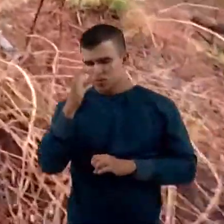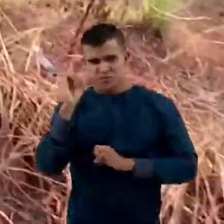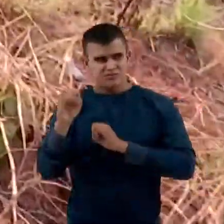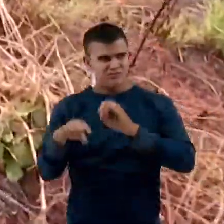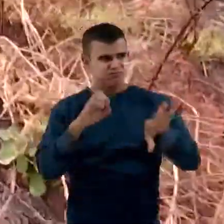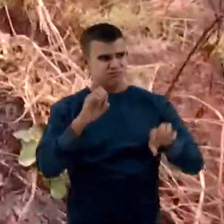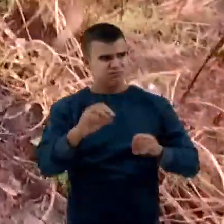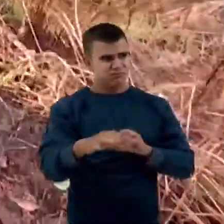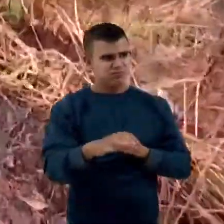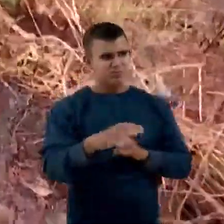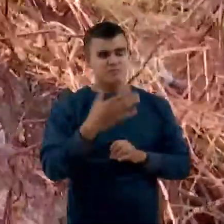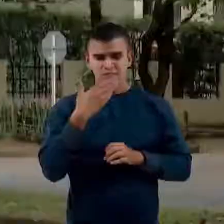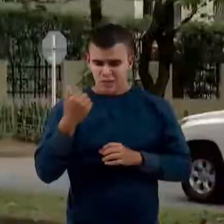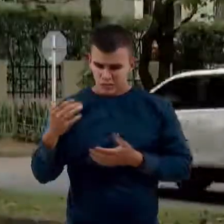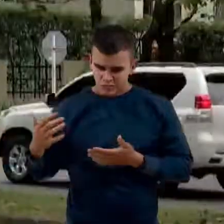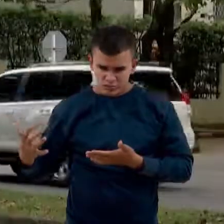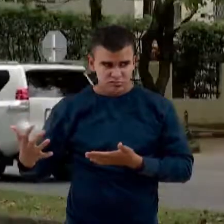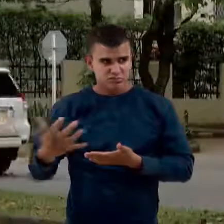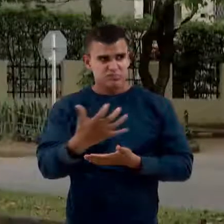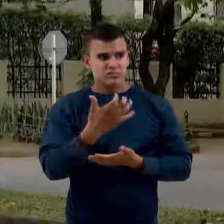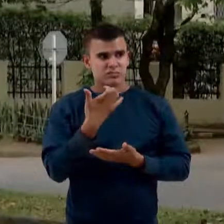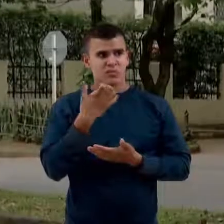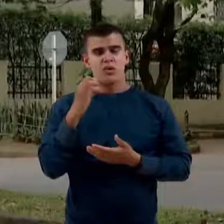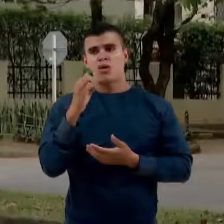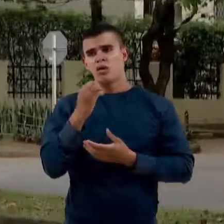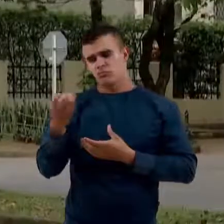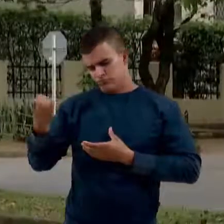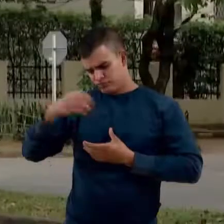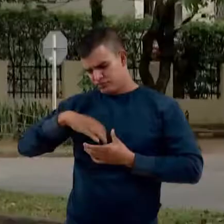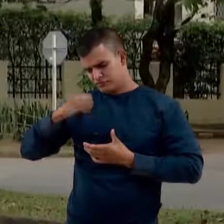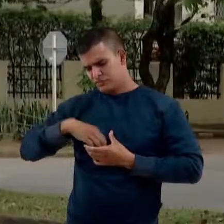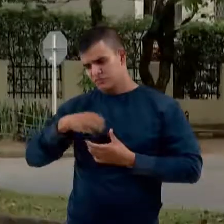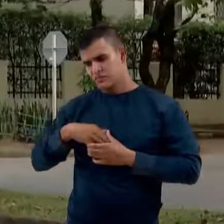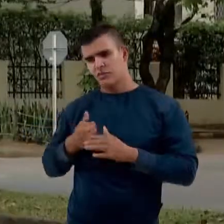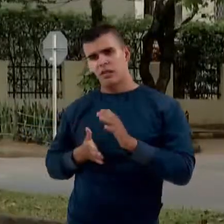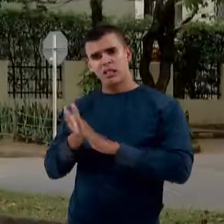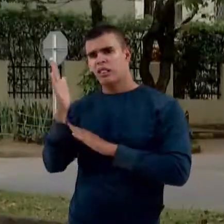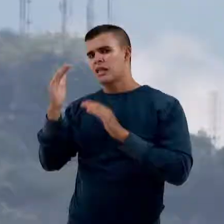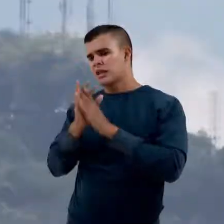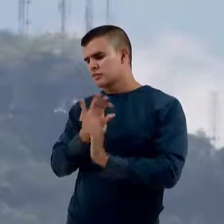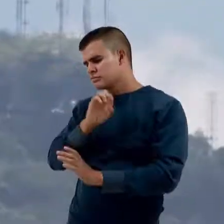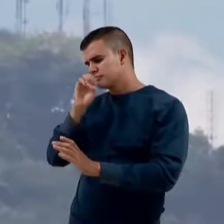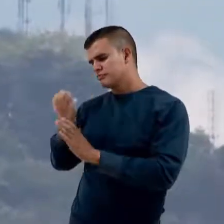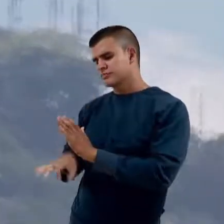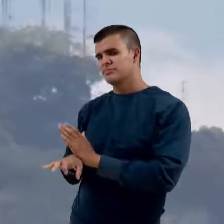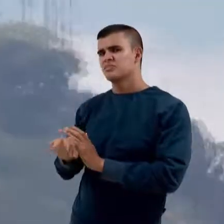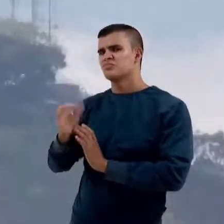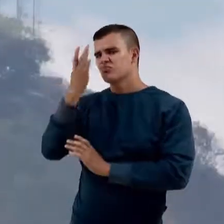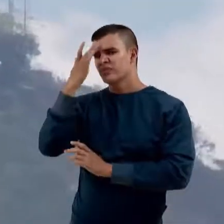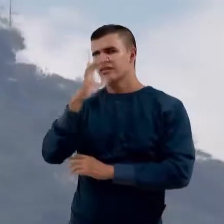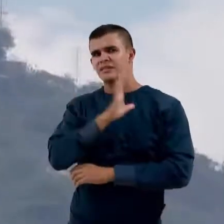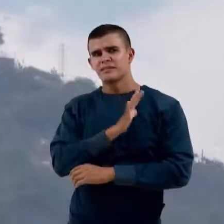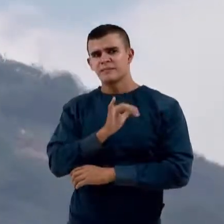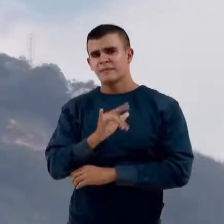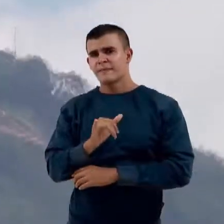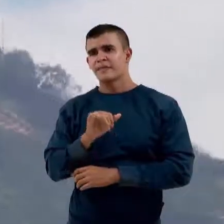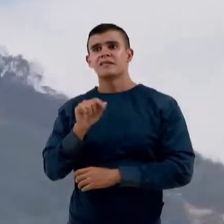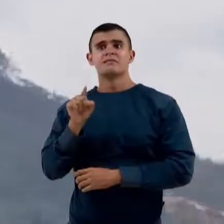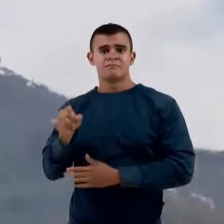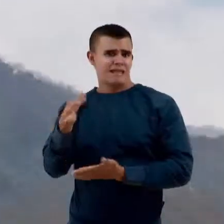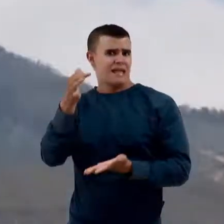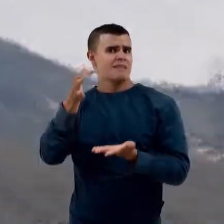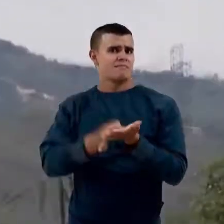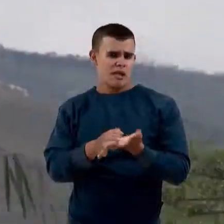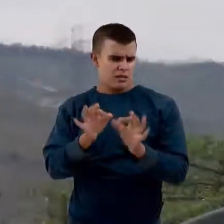que encontremos la recojamos o la que llevemos nos la traigamos nuevamente a la casa, ya que Cali es una